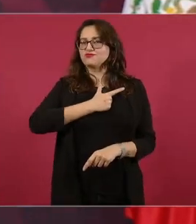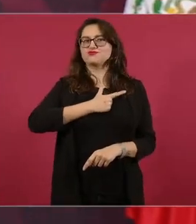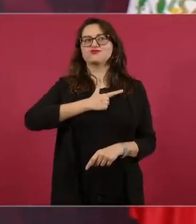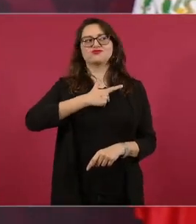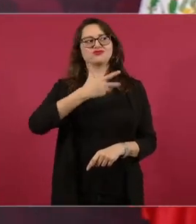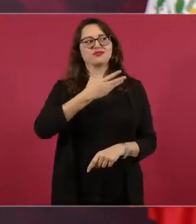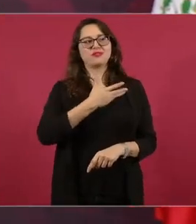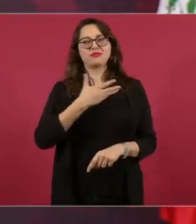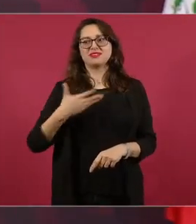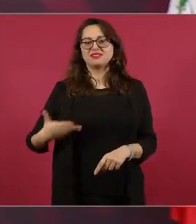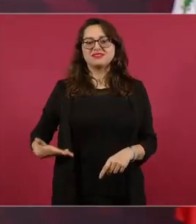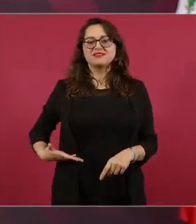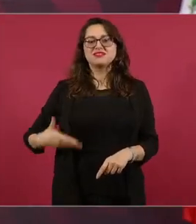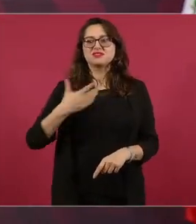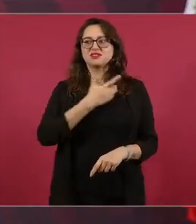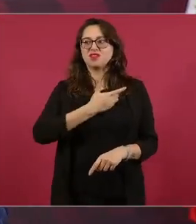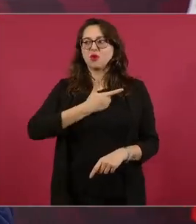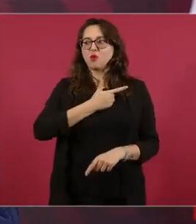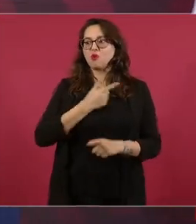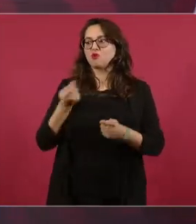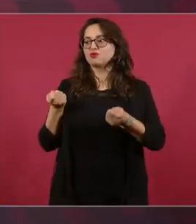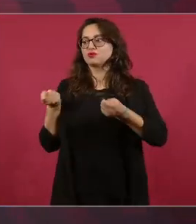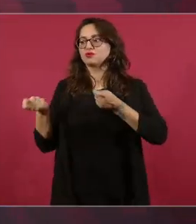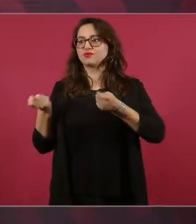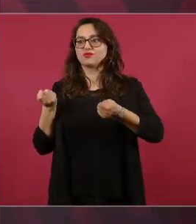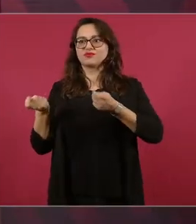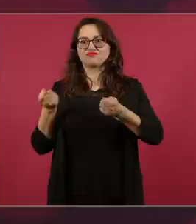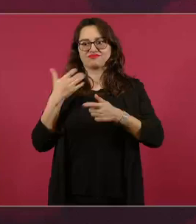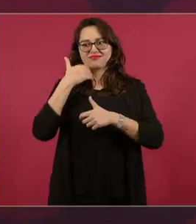ya no. Y tuvo Porfirio